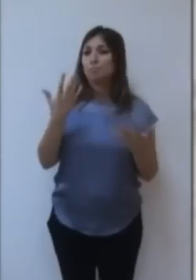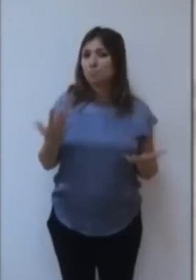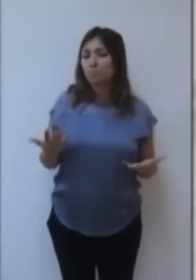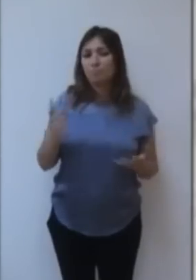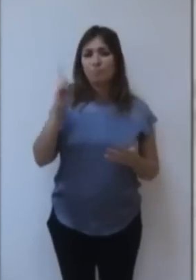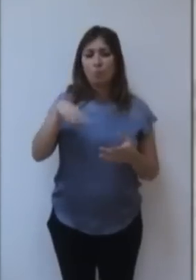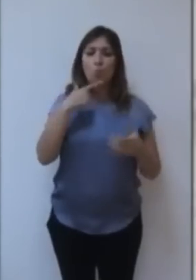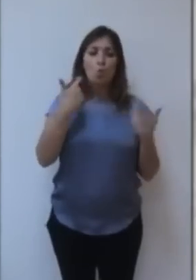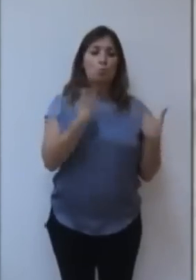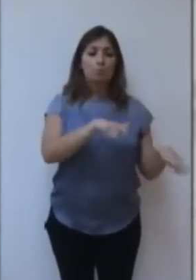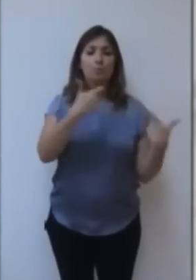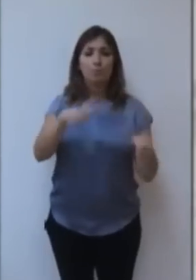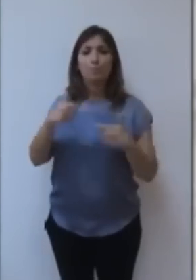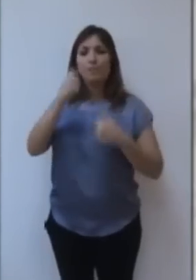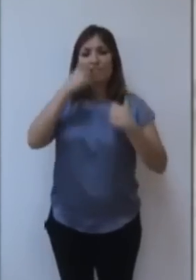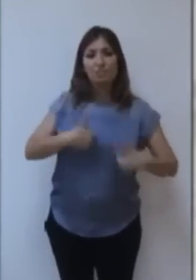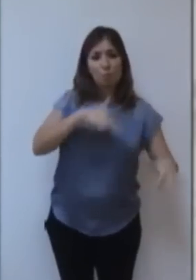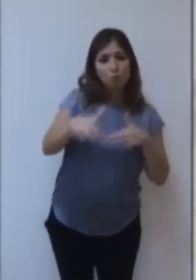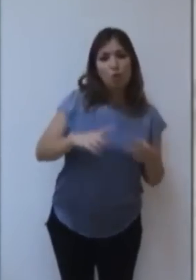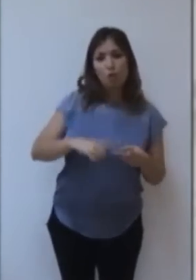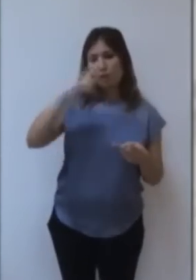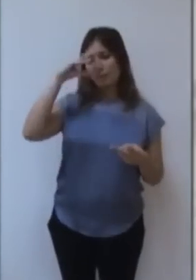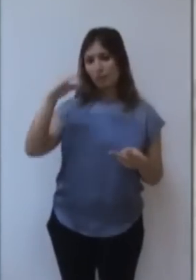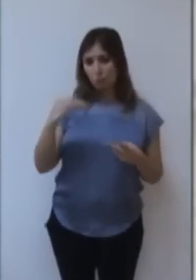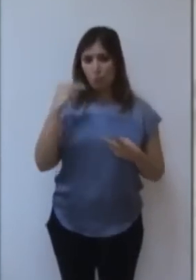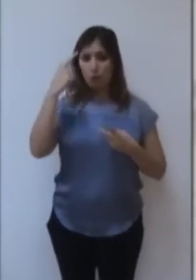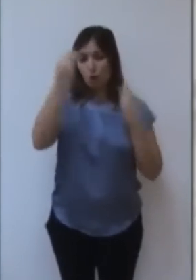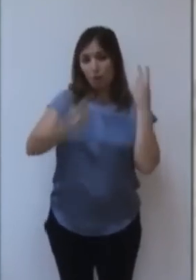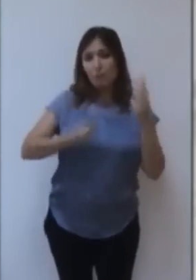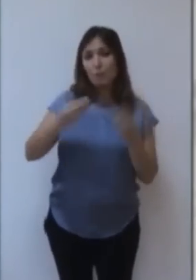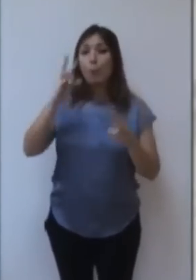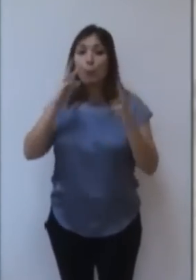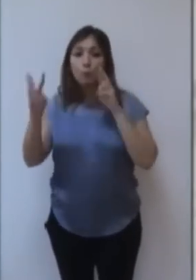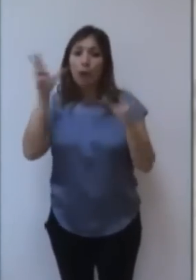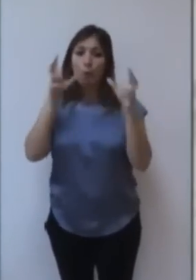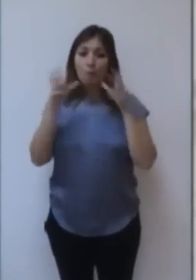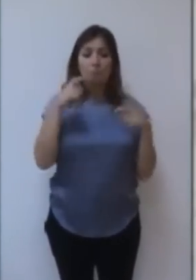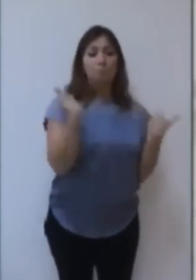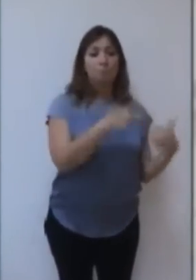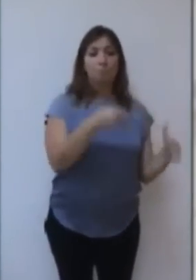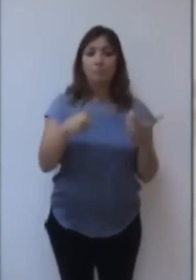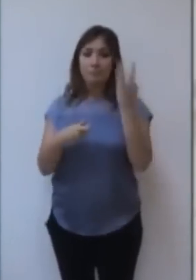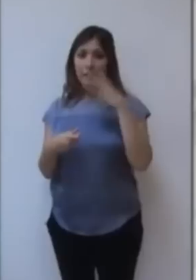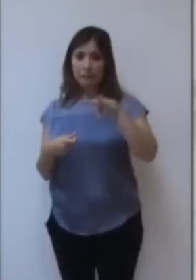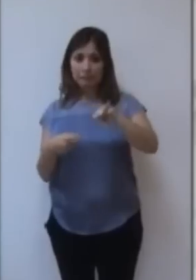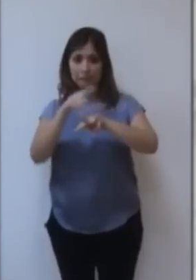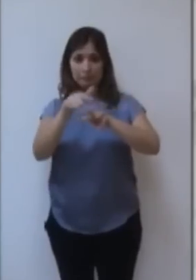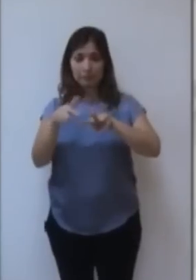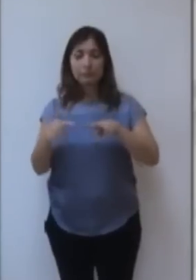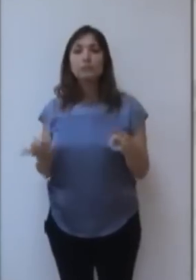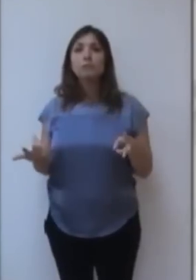se agruparon en física motora, intelectual cognitiva, visual y auditiva, y con